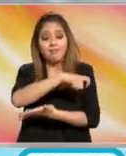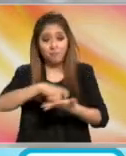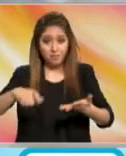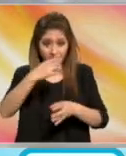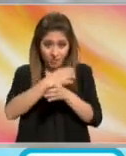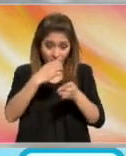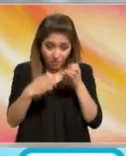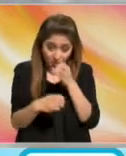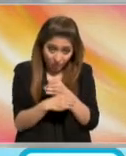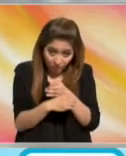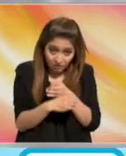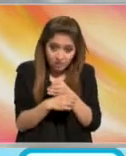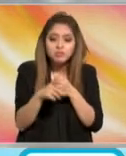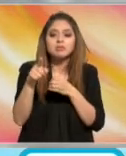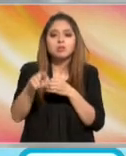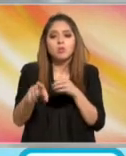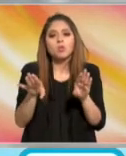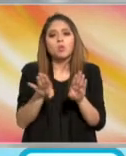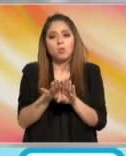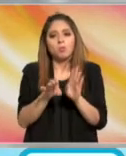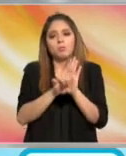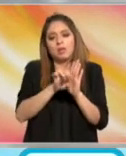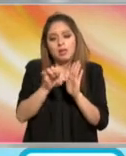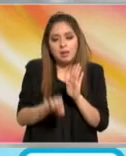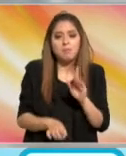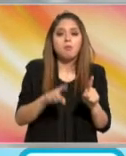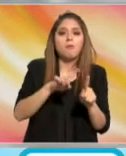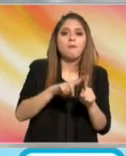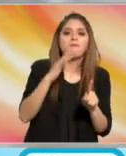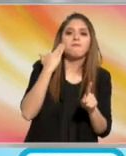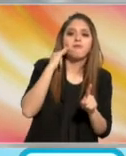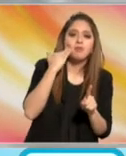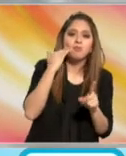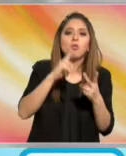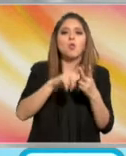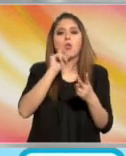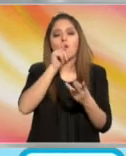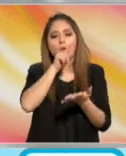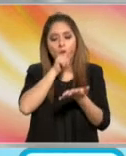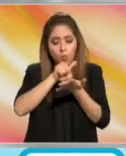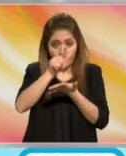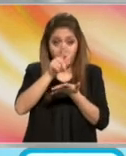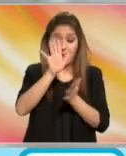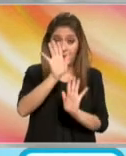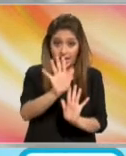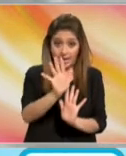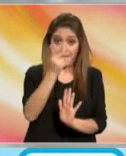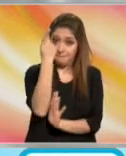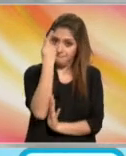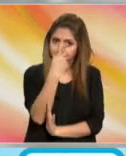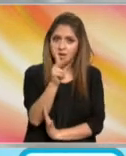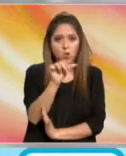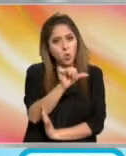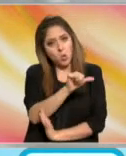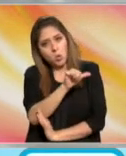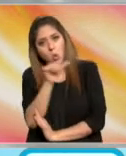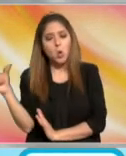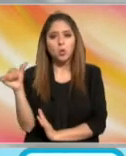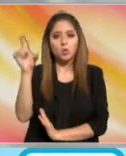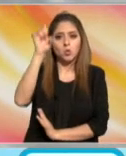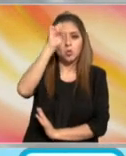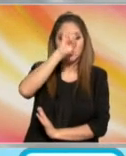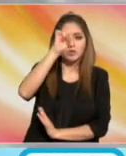famosos ahorita es Facebook y el Twitter. Ok. Pero también me daba él unos tips muy interesantes del